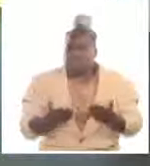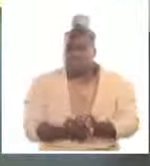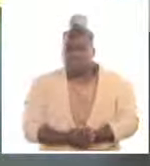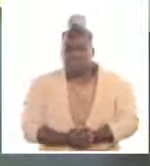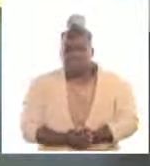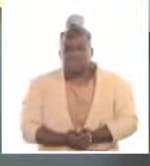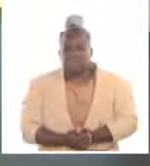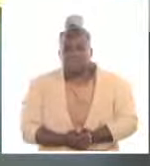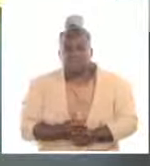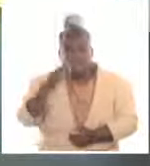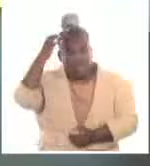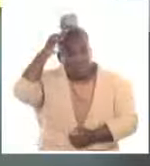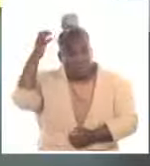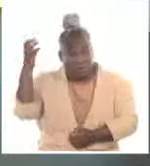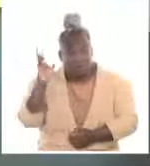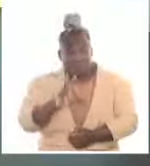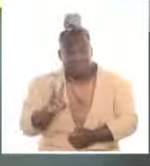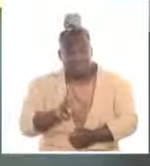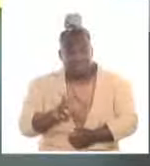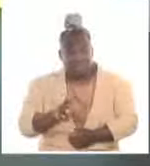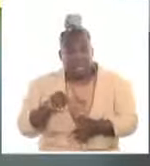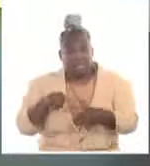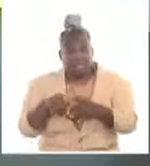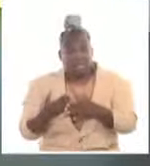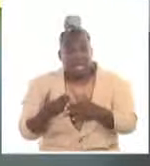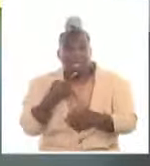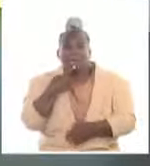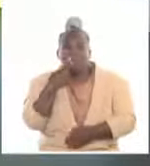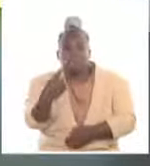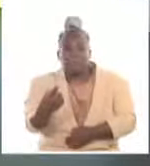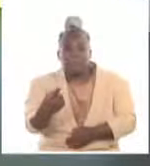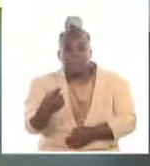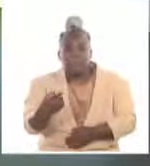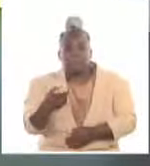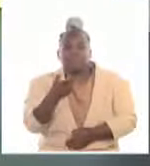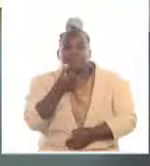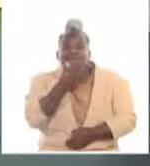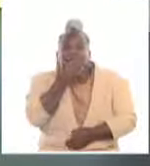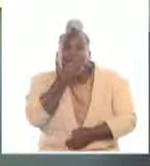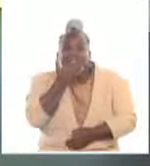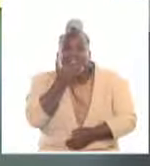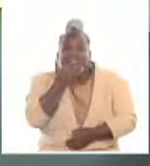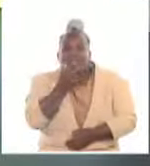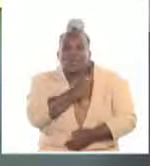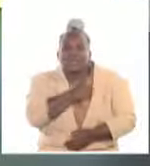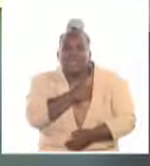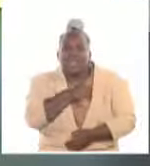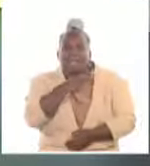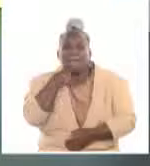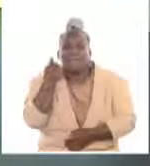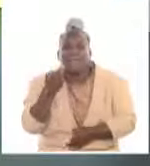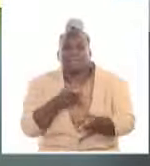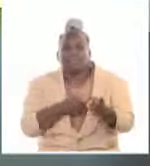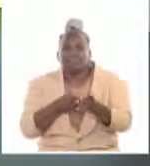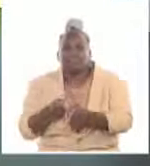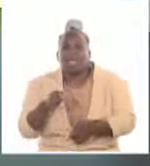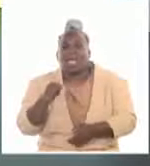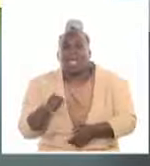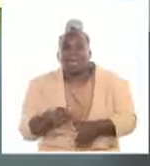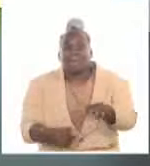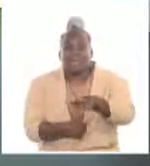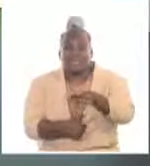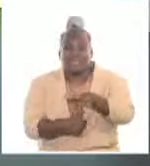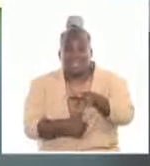El gobierno de Venezuela lleva varios días denunciando las conspiraciones e intentos de asesinato contra su jefe de Estado, Nicolás Maduro, y